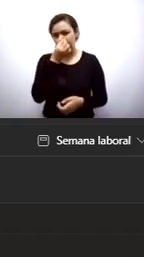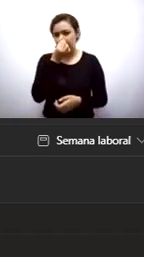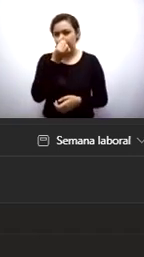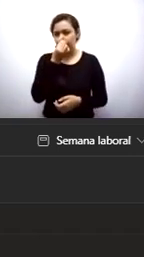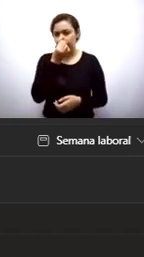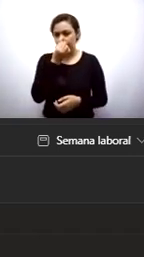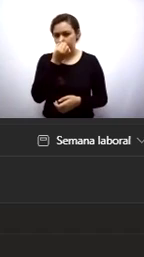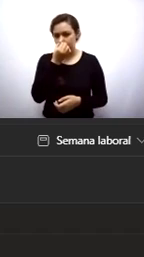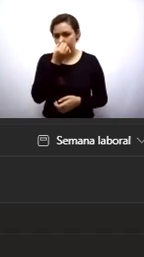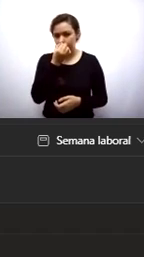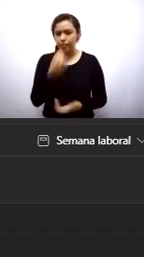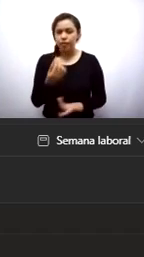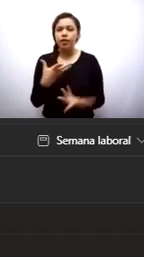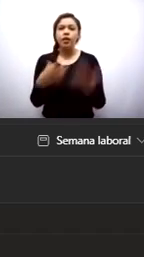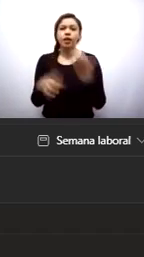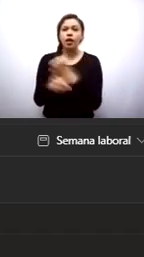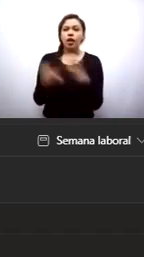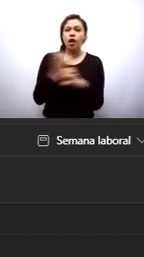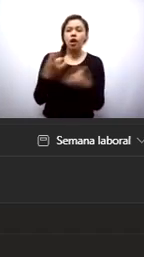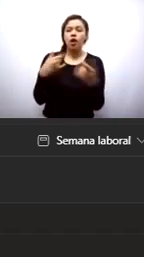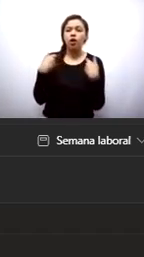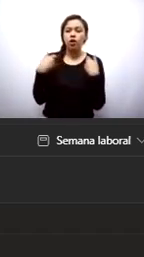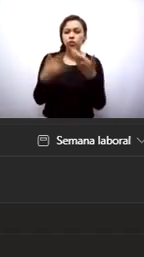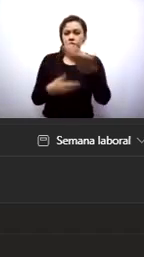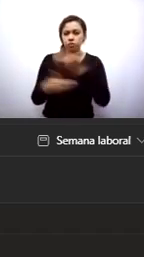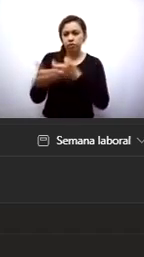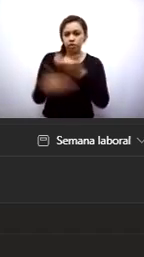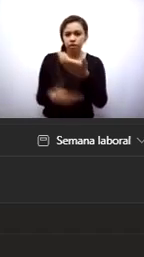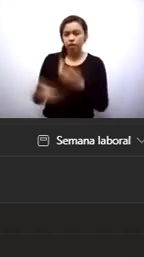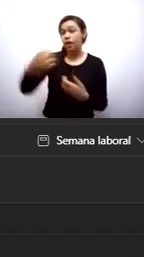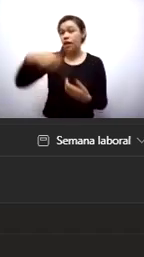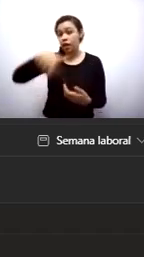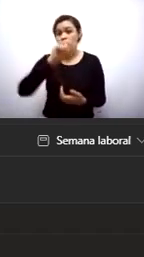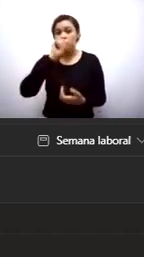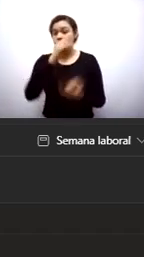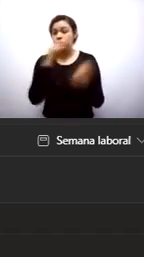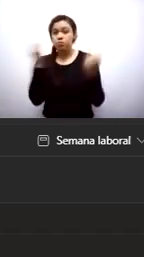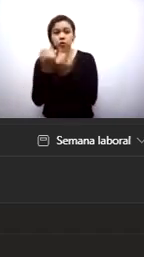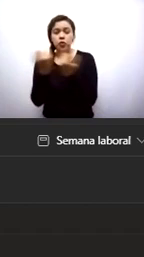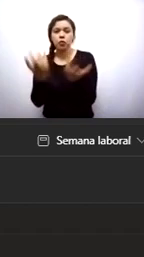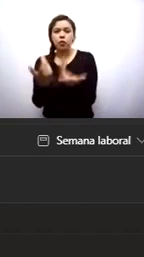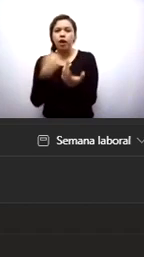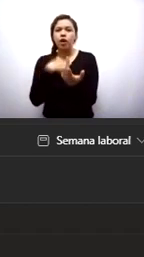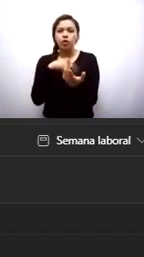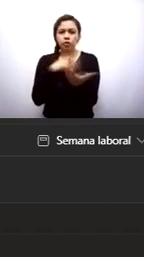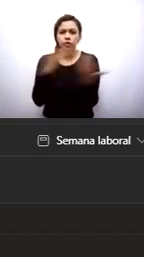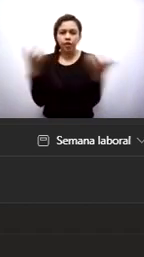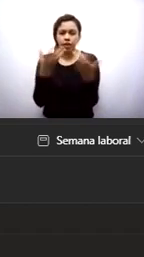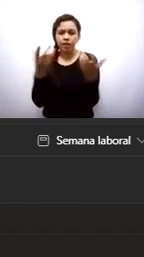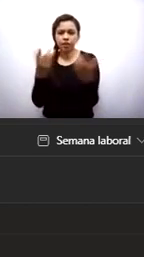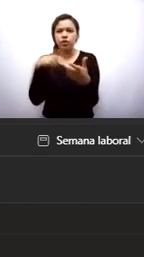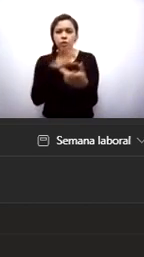pues los recursos junto con los chicos, es que ellos también ya pueden tener ese papel activo que estamos buscando que puedan